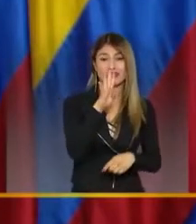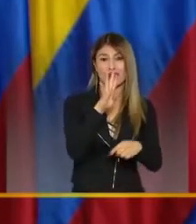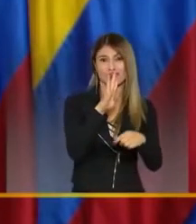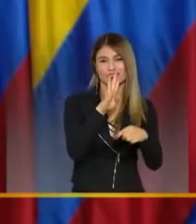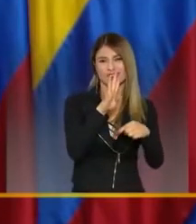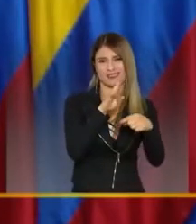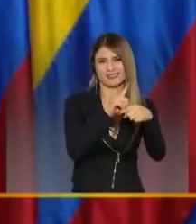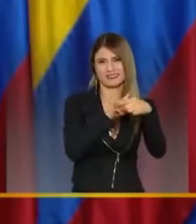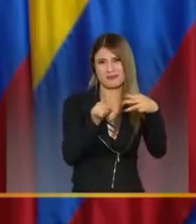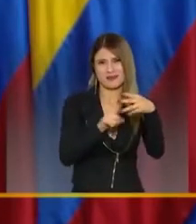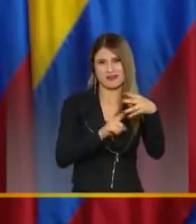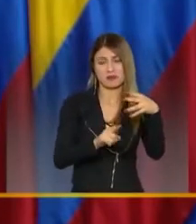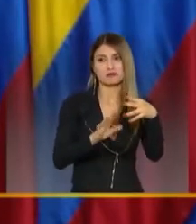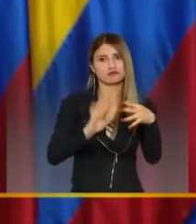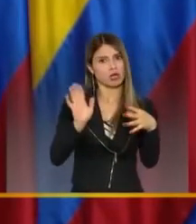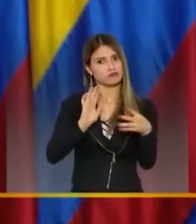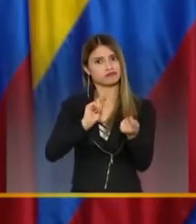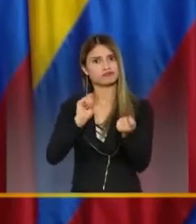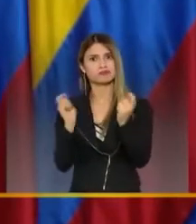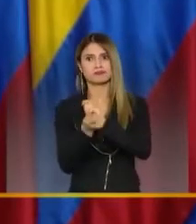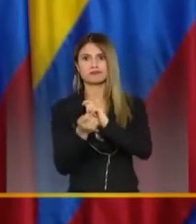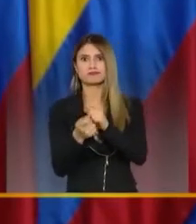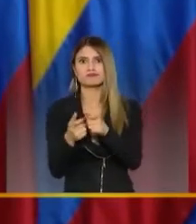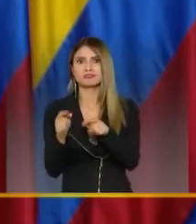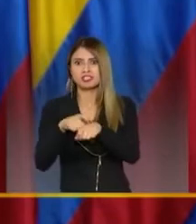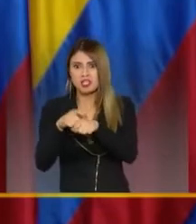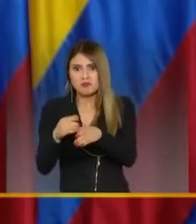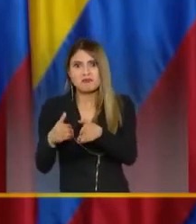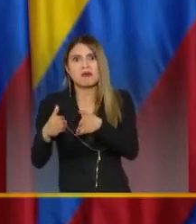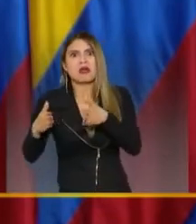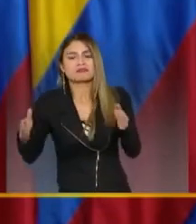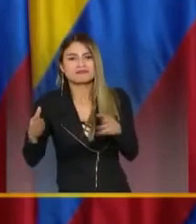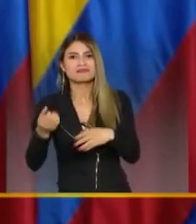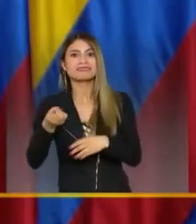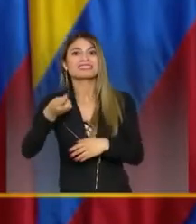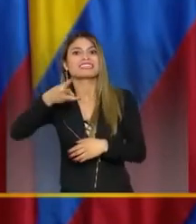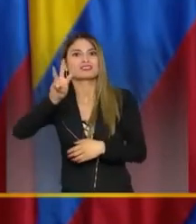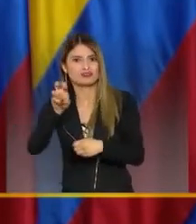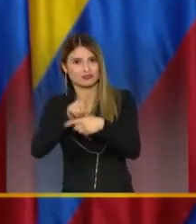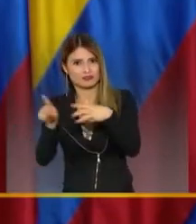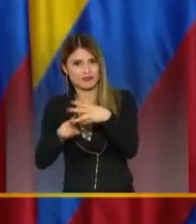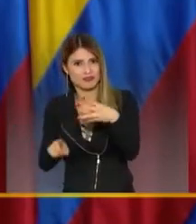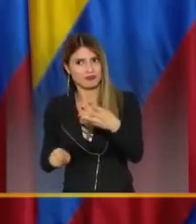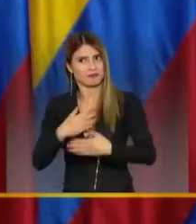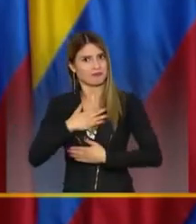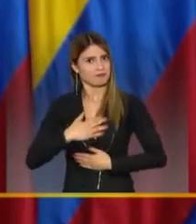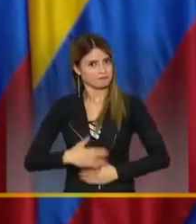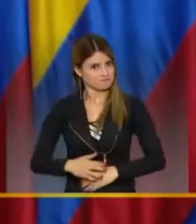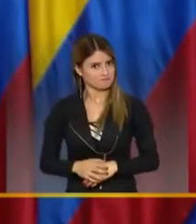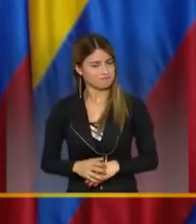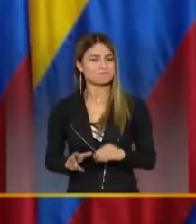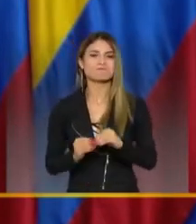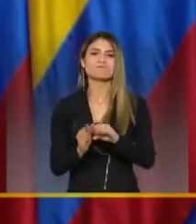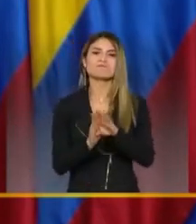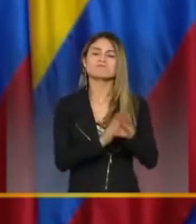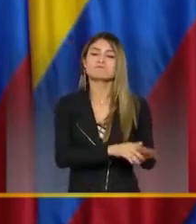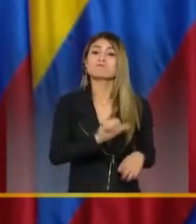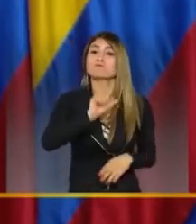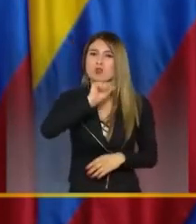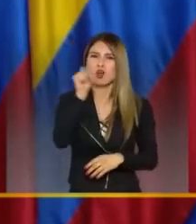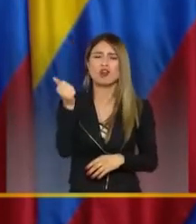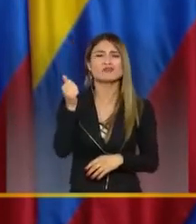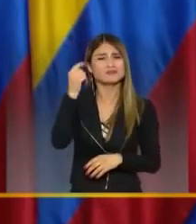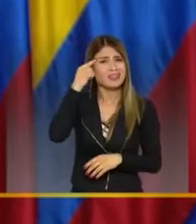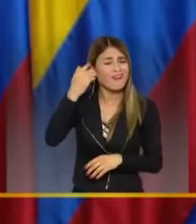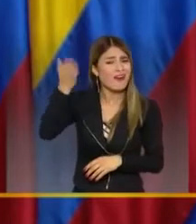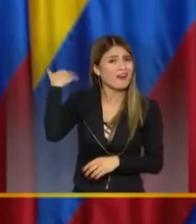es el derecho a la pensión. Aquí hicimos una gran reforma. Acabamos con el viejo Instituto del Seguro